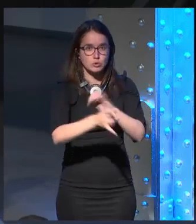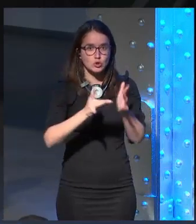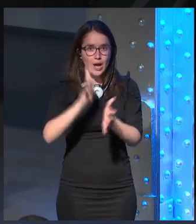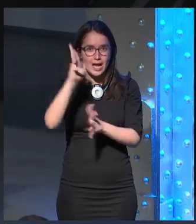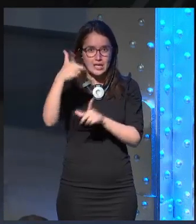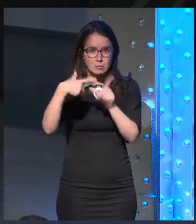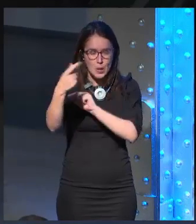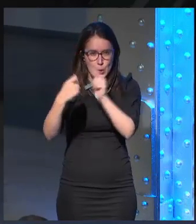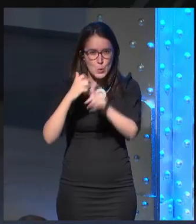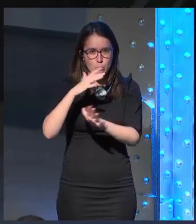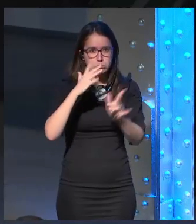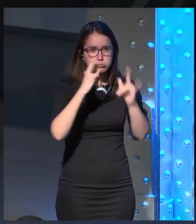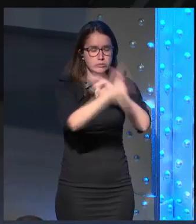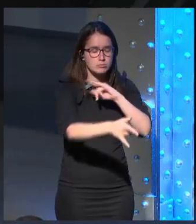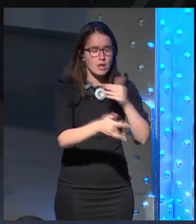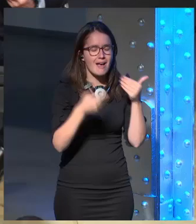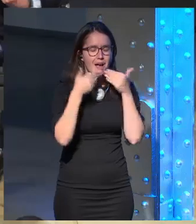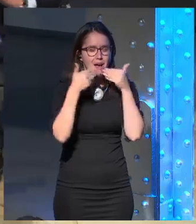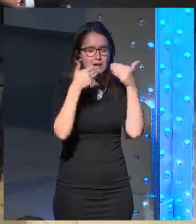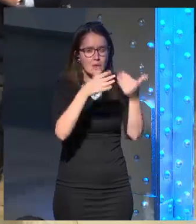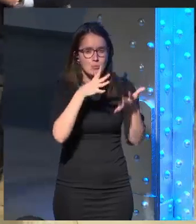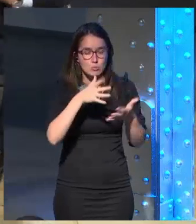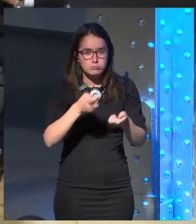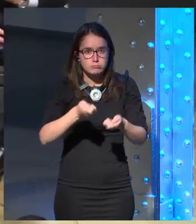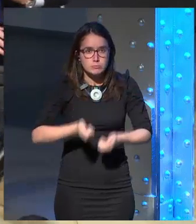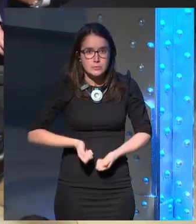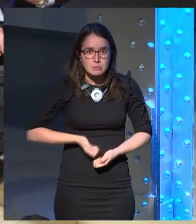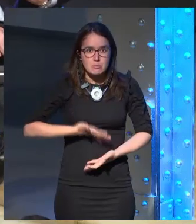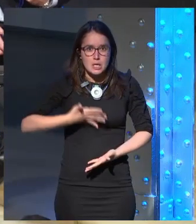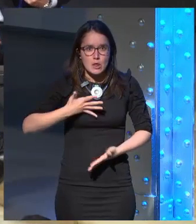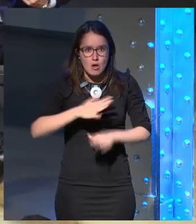espacio y darle las gracias por esa inspiración que me había permitido llegar